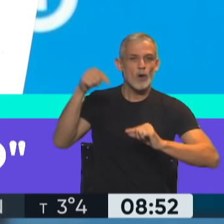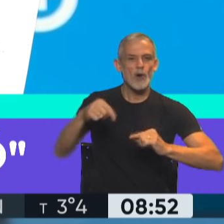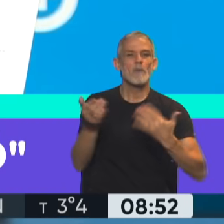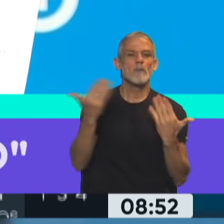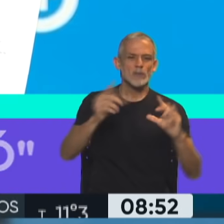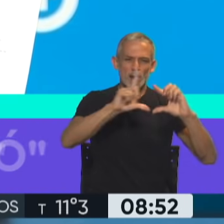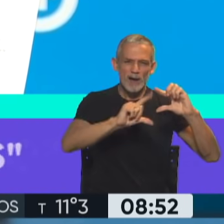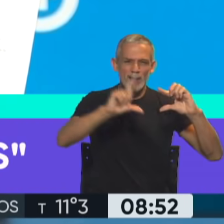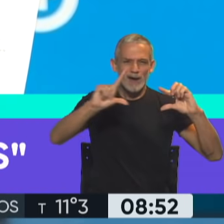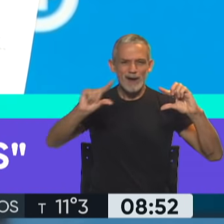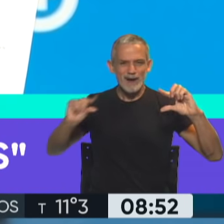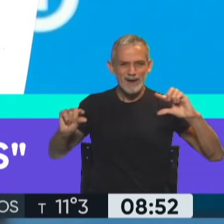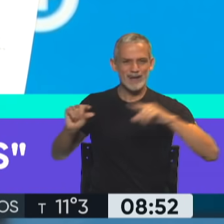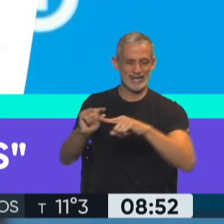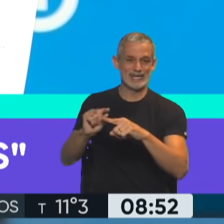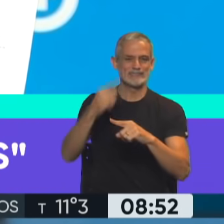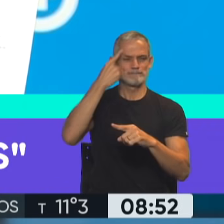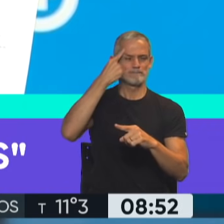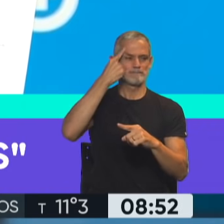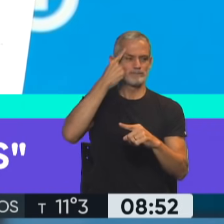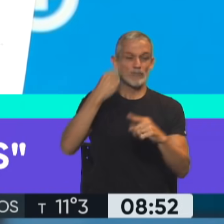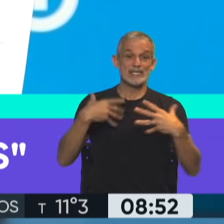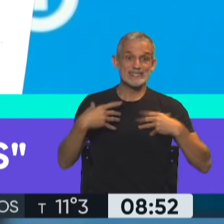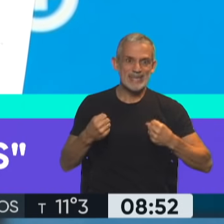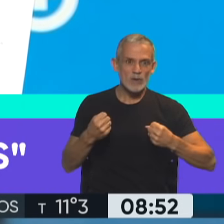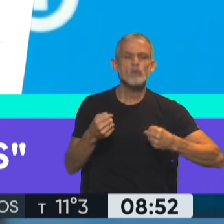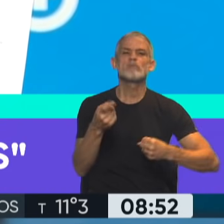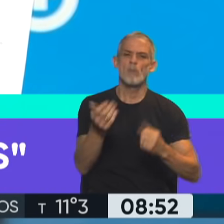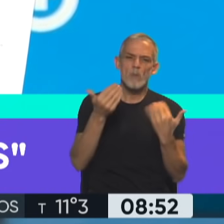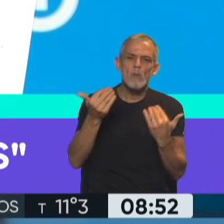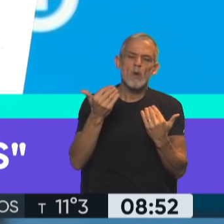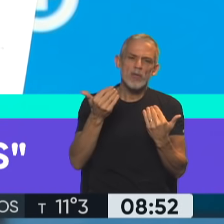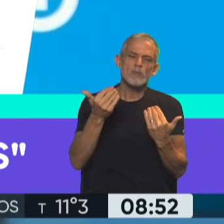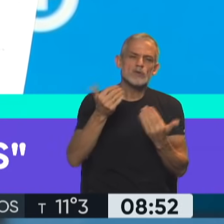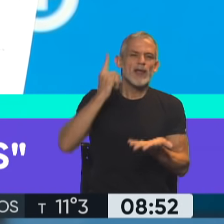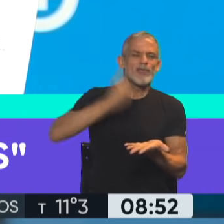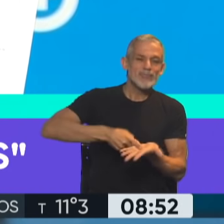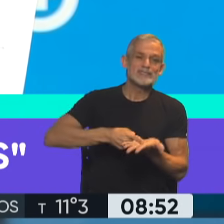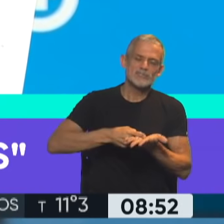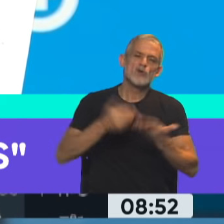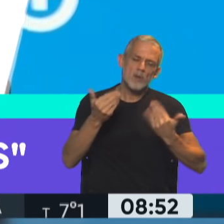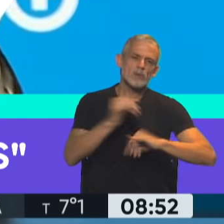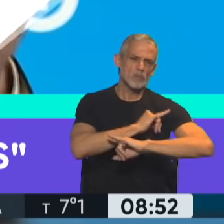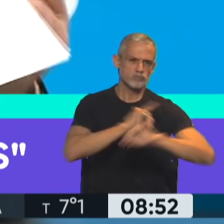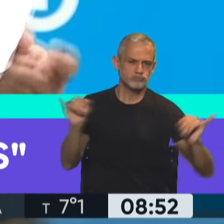desde el punto de vista y con criterio estrictamente sanitario, poder tomar algunas decisiones que tienen que ver